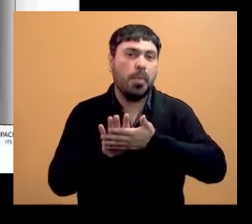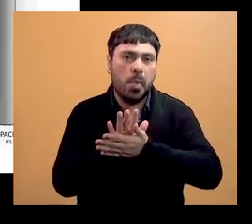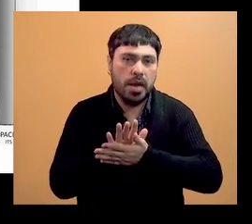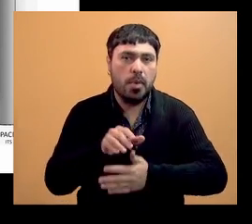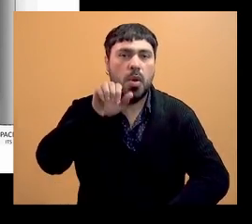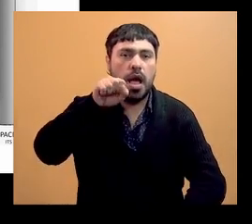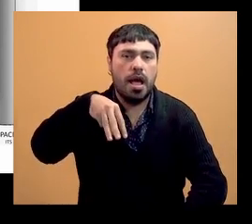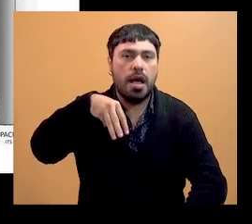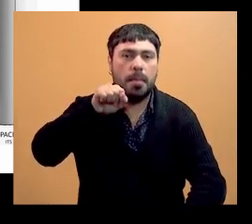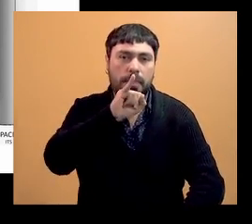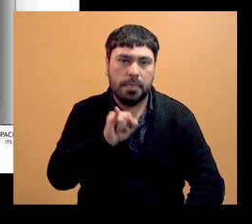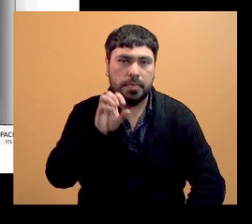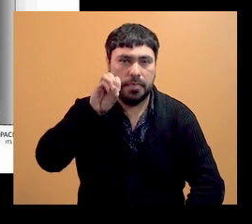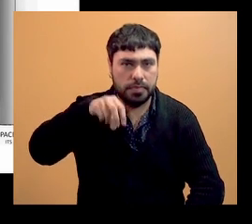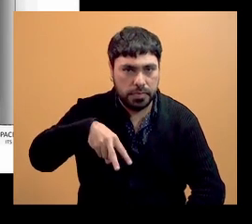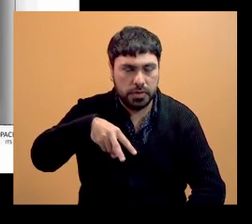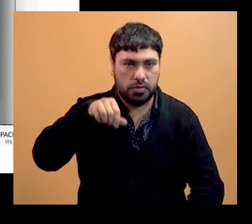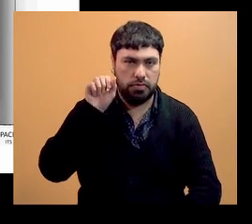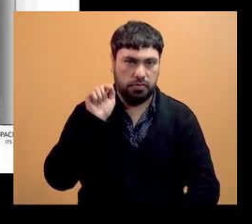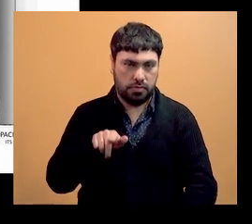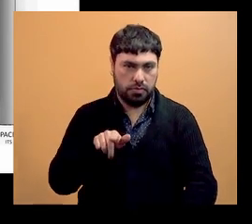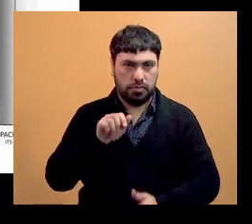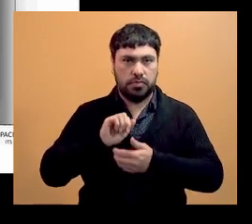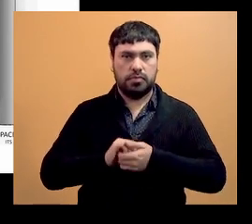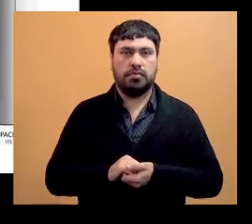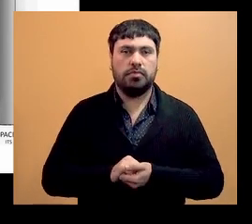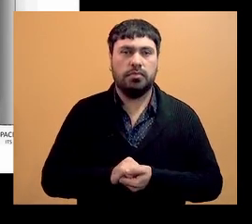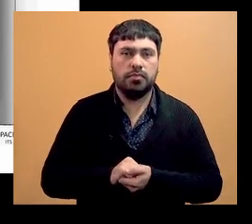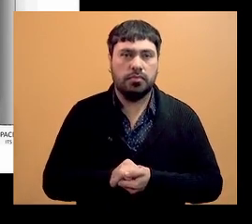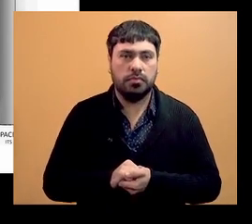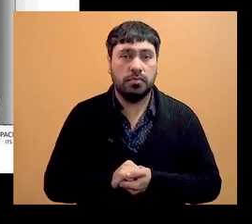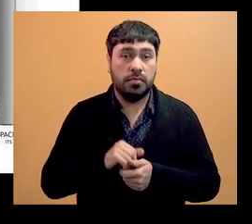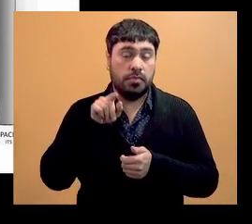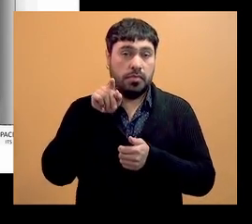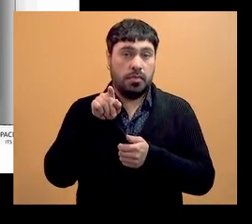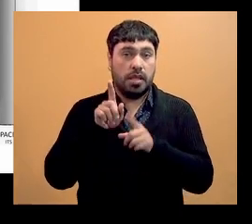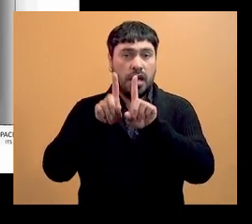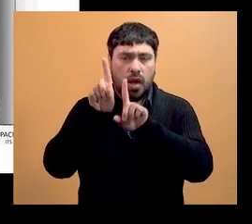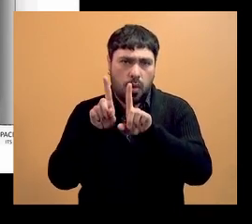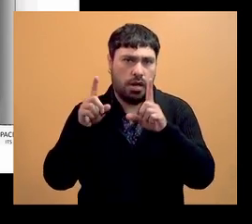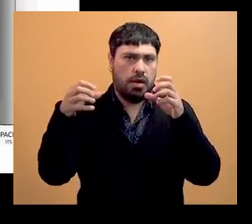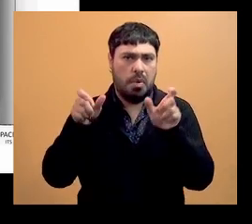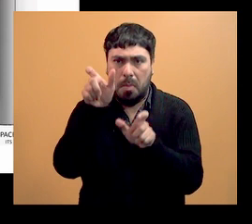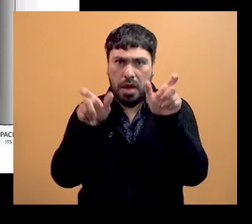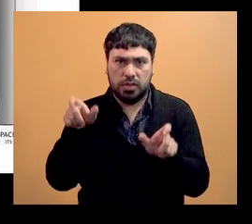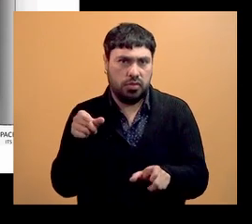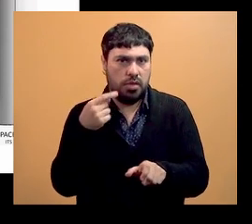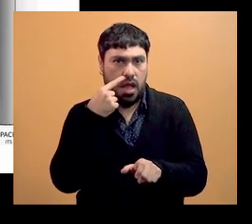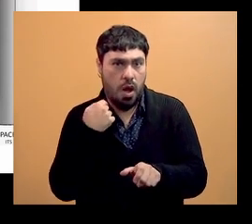y Richard Branson en Virgin Galactic. Richard Branson a todo esto es Sir Richard Branson, él es un caballero, así que tiene bastante